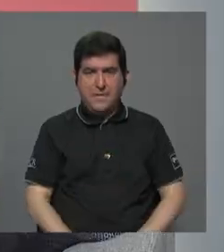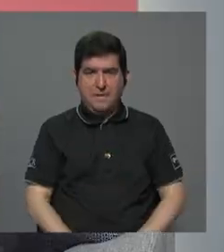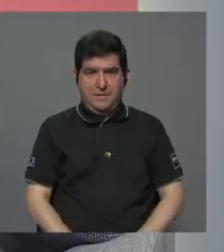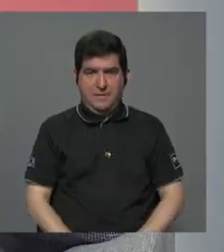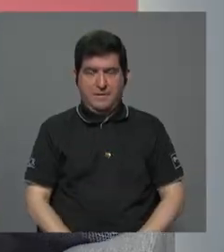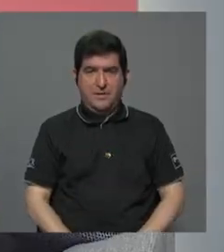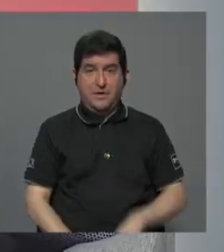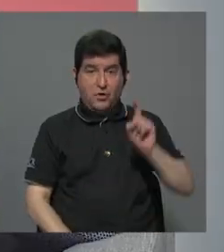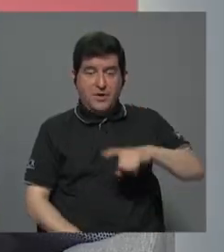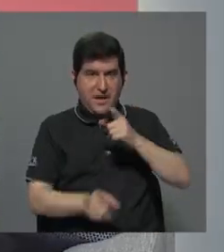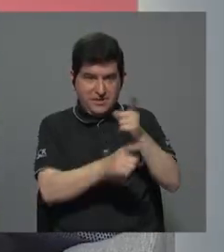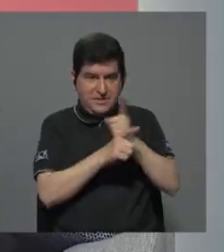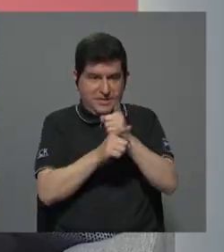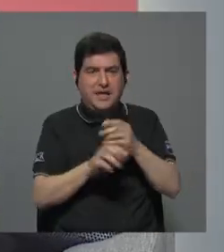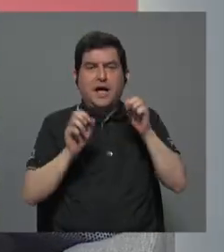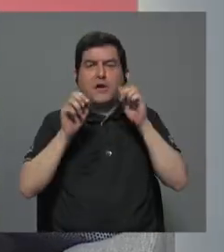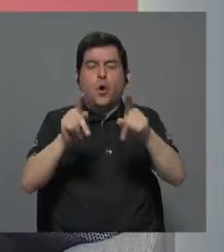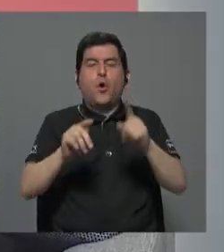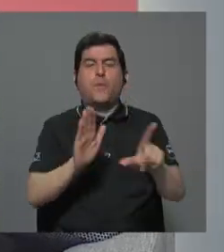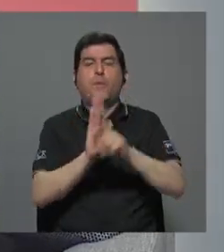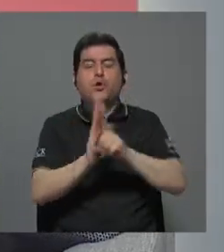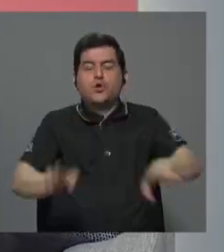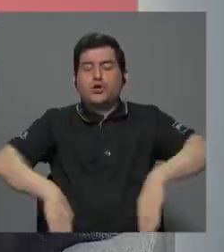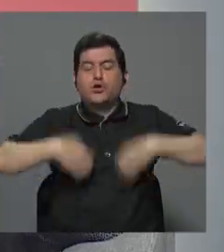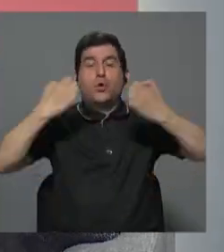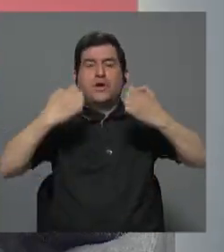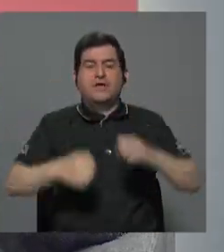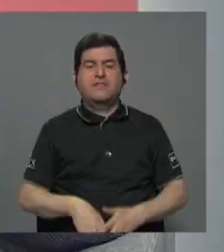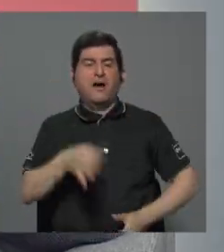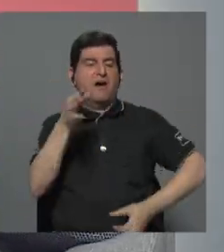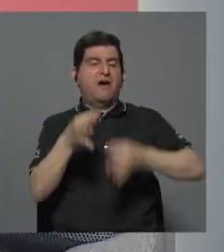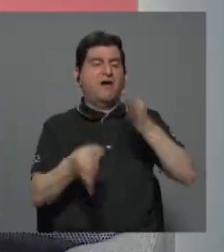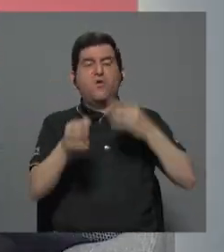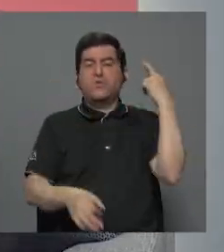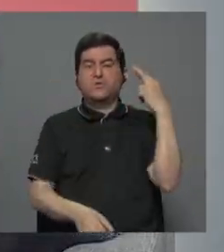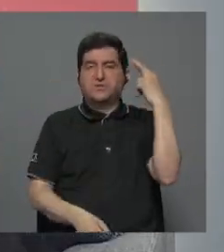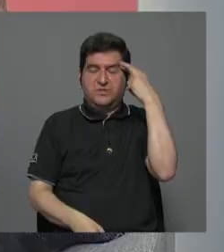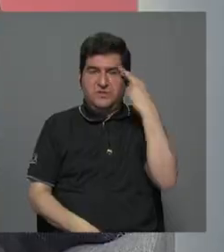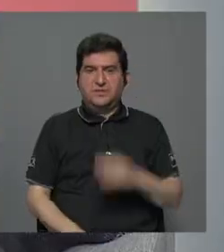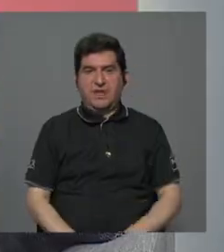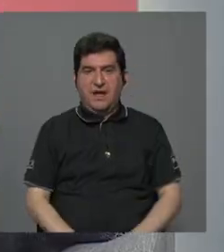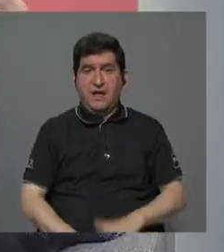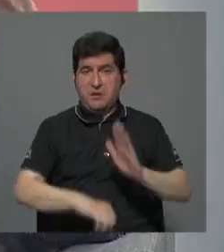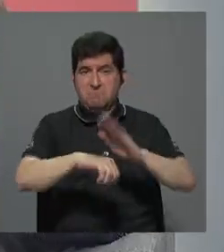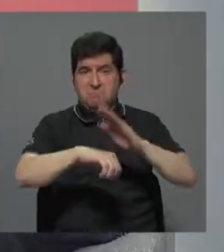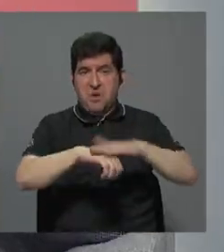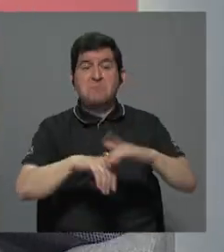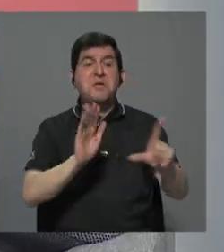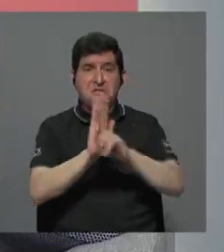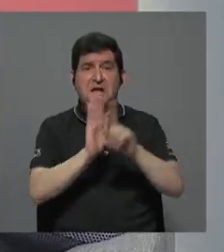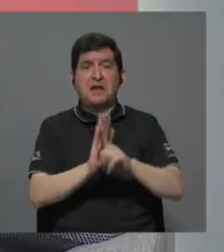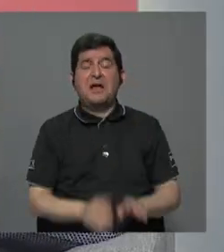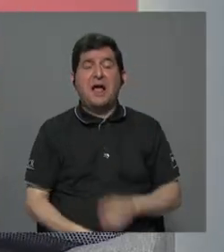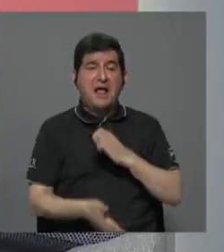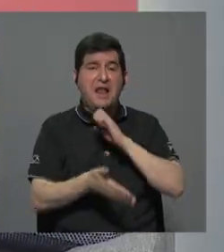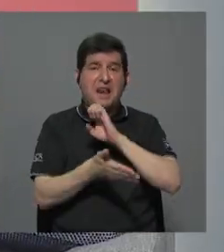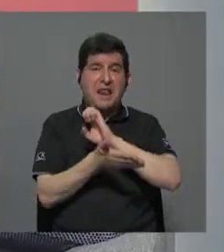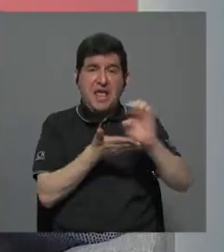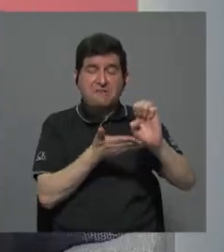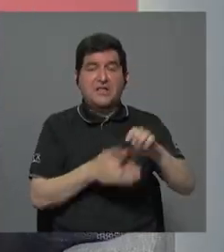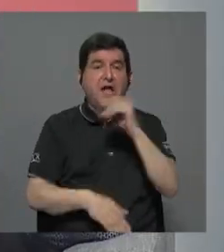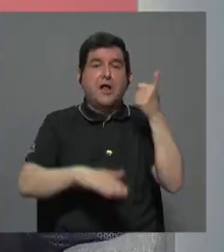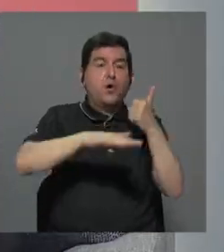corregir los portillos legales que hay y que justifican incluso que hacen llegar la ilusión en este país